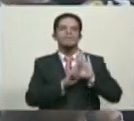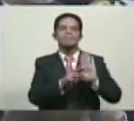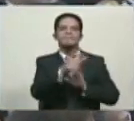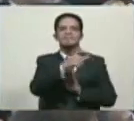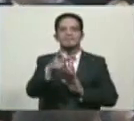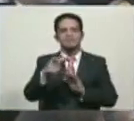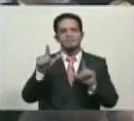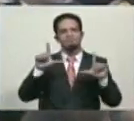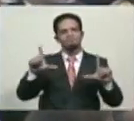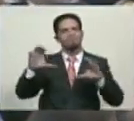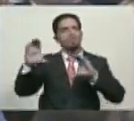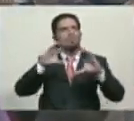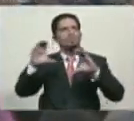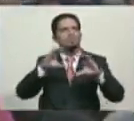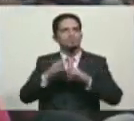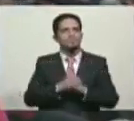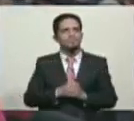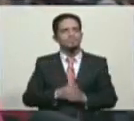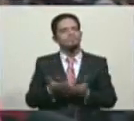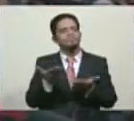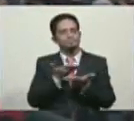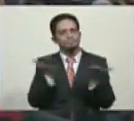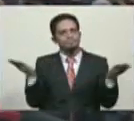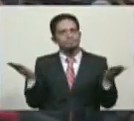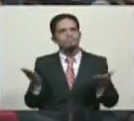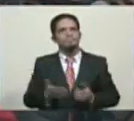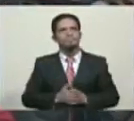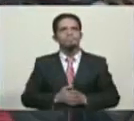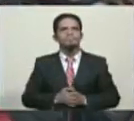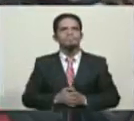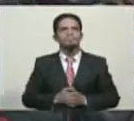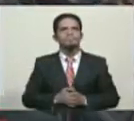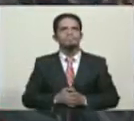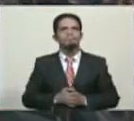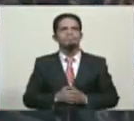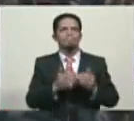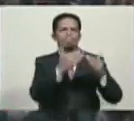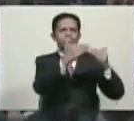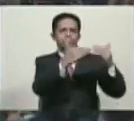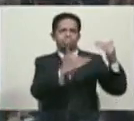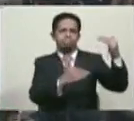medios de comunicación social, señoras y señores, largo el vocativo.